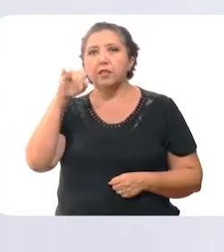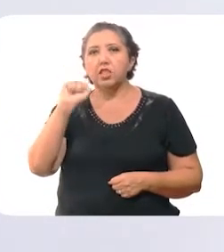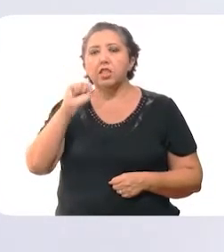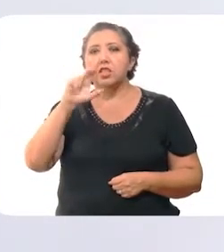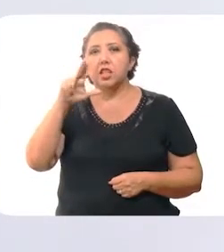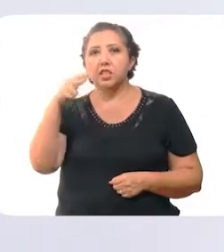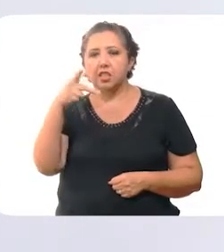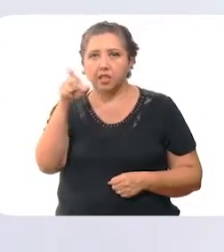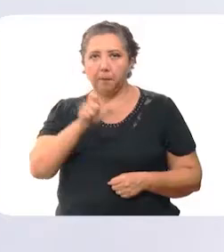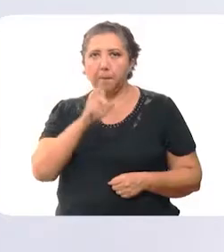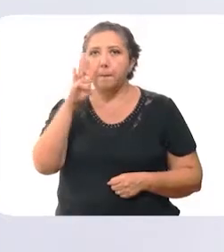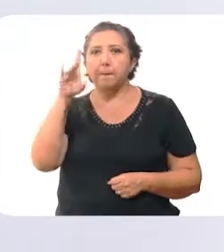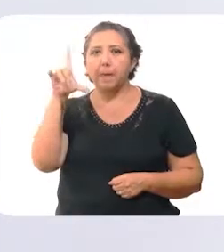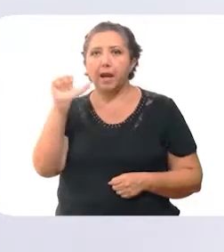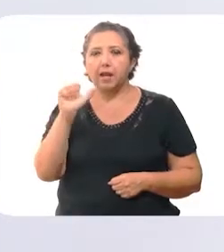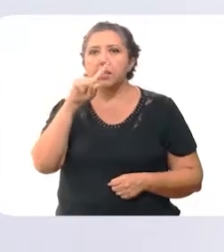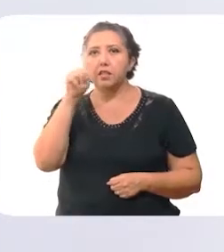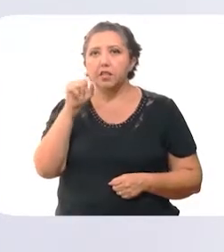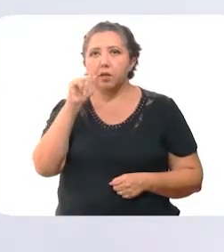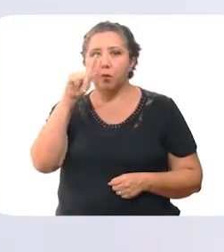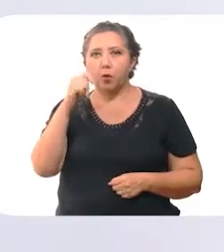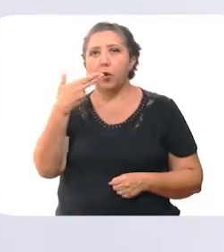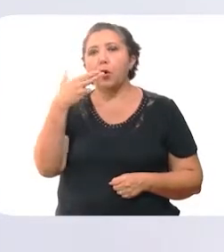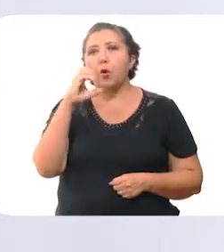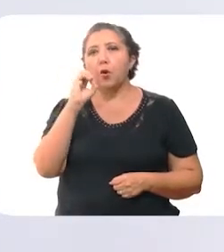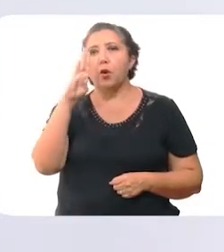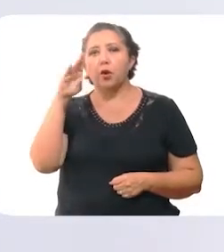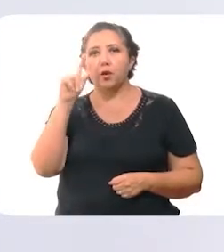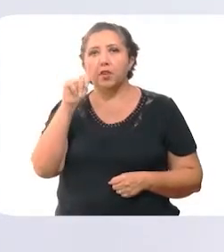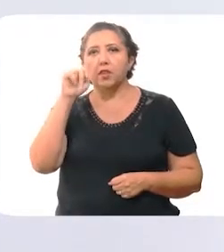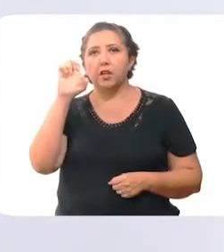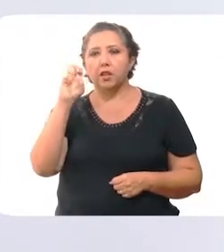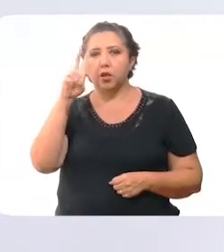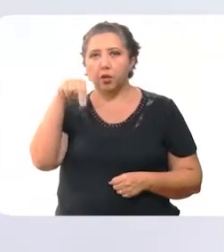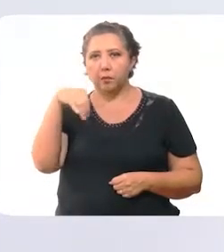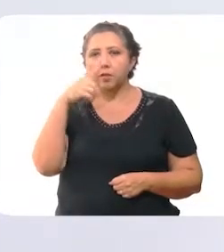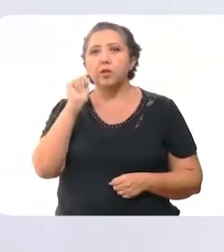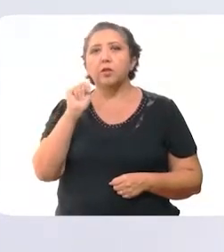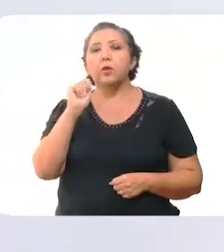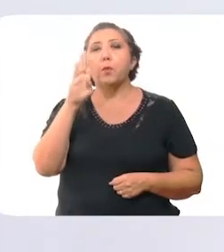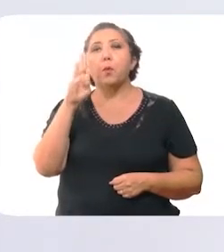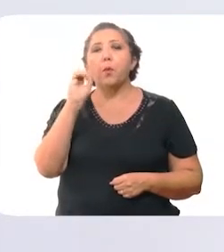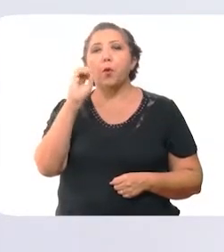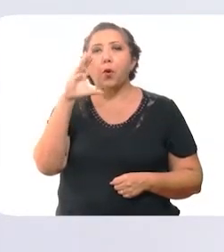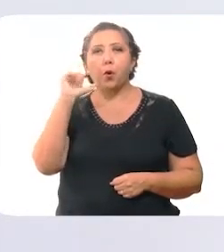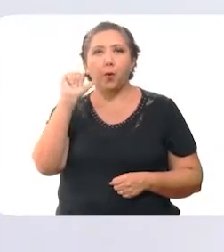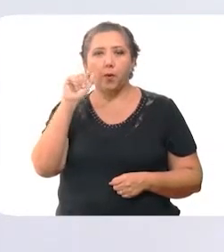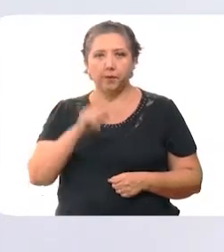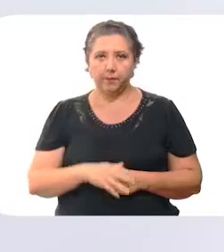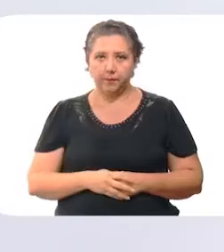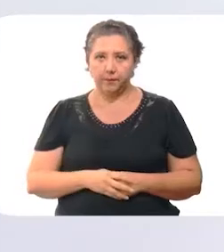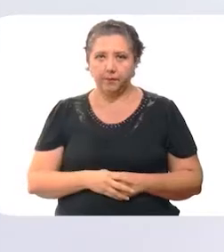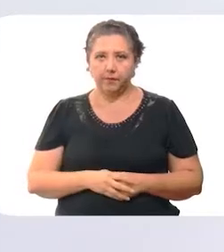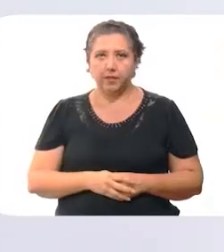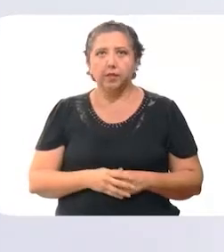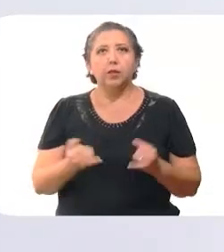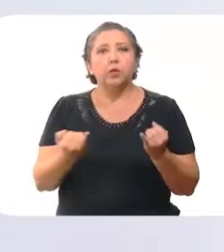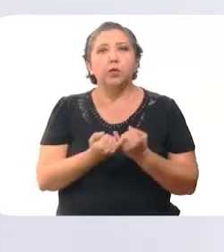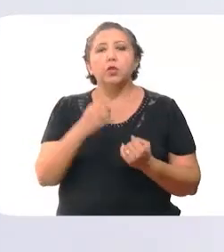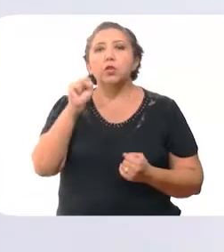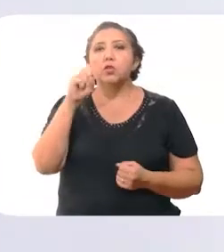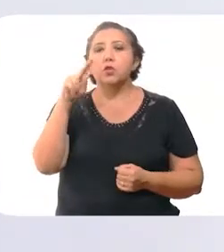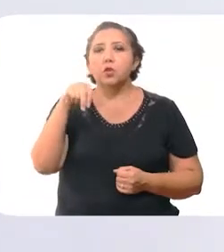Cantamayec, Chaxinquín, Baca, Tzemul, Jocabá, Cantunil, Tecom, Canzacab y Bocobá. Igual